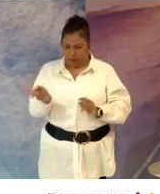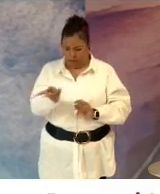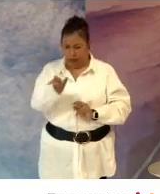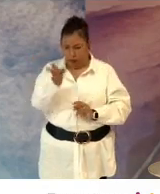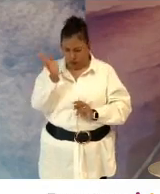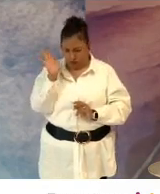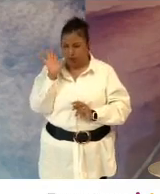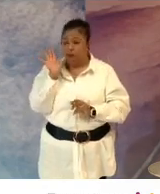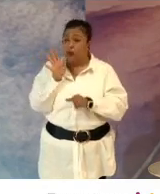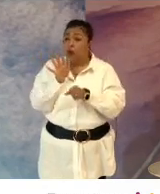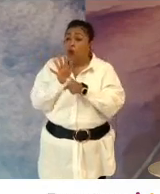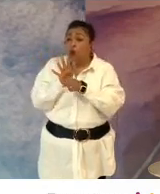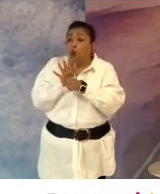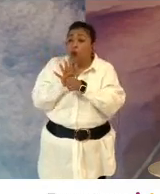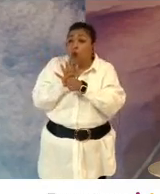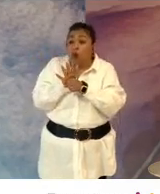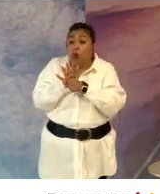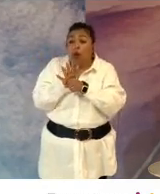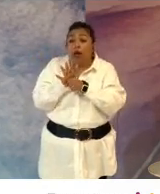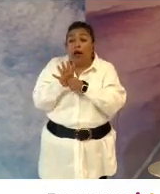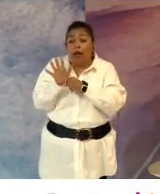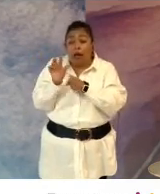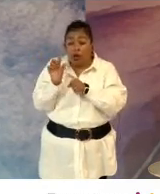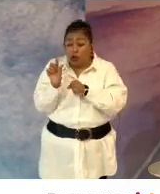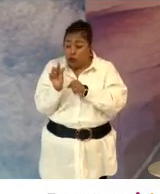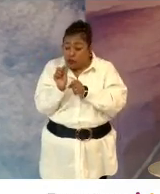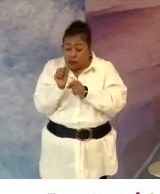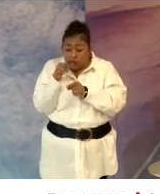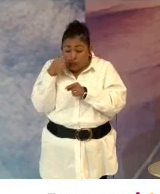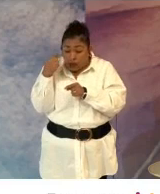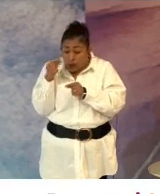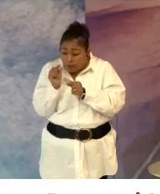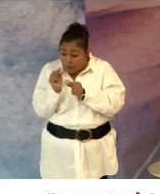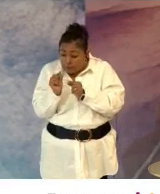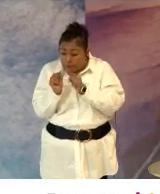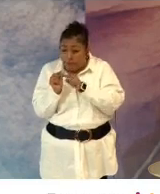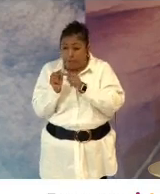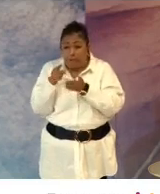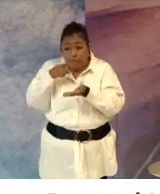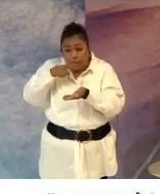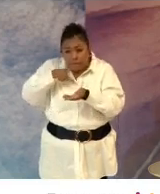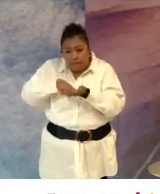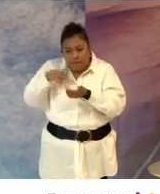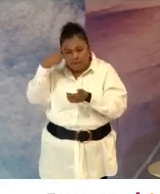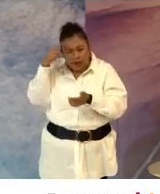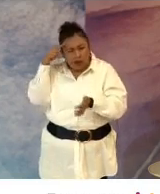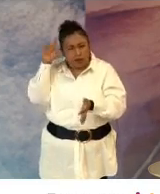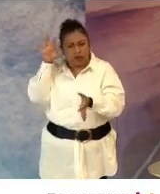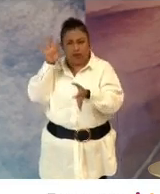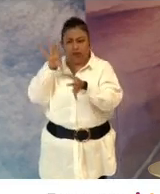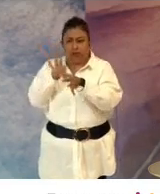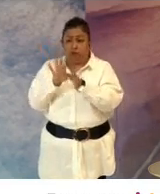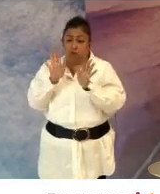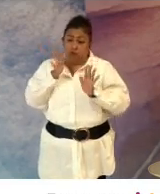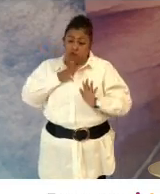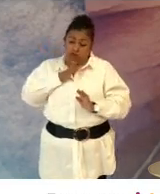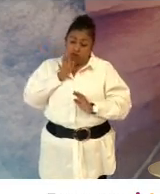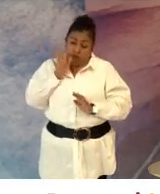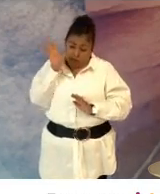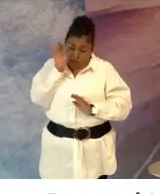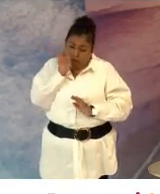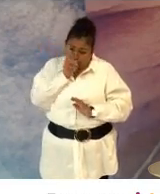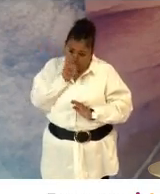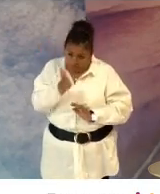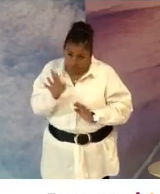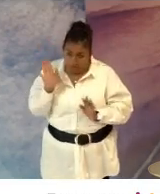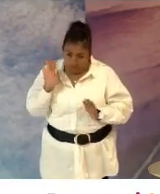¿cuál es la unidad más pequeña para la coherencia? Y yo diría